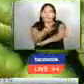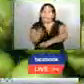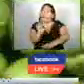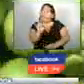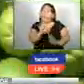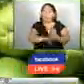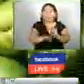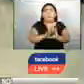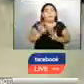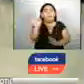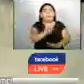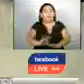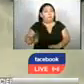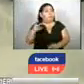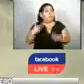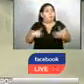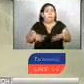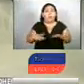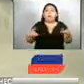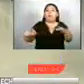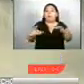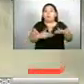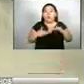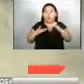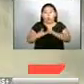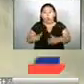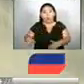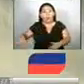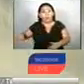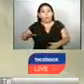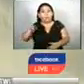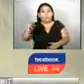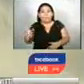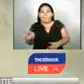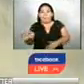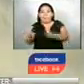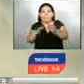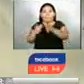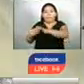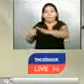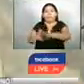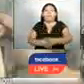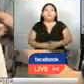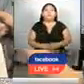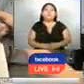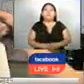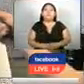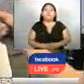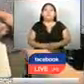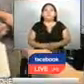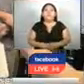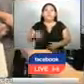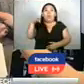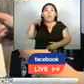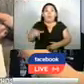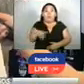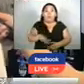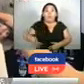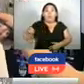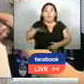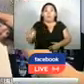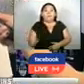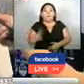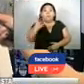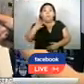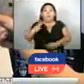precios que los caracteriza estarán ahora a la disposición de la ciudadanía en esa zona. Una nueva tienda aquí en Opico.